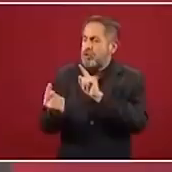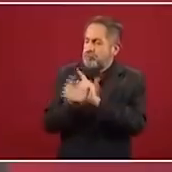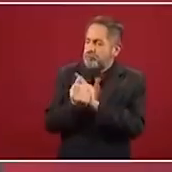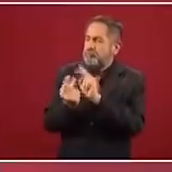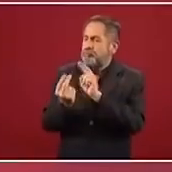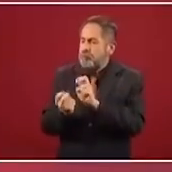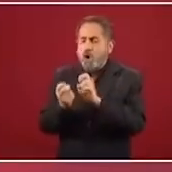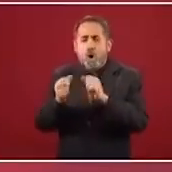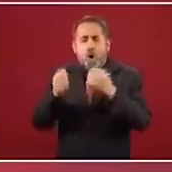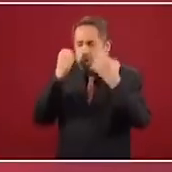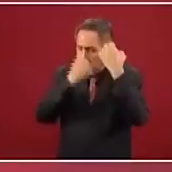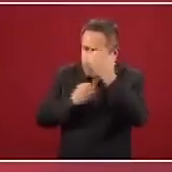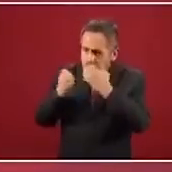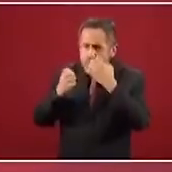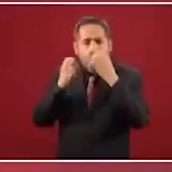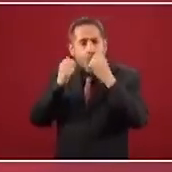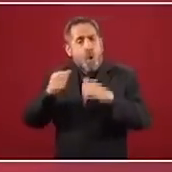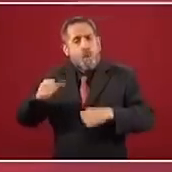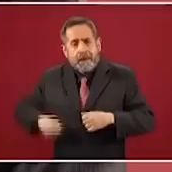todo lo que se requiera.